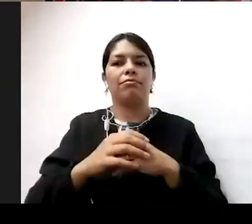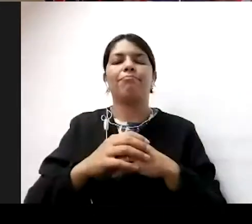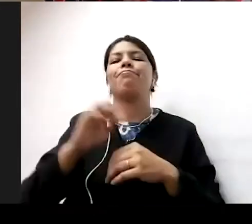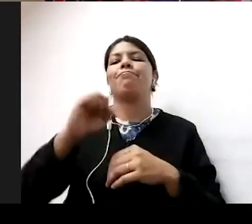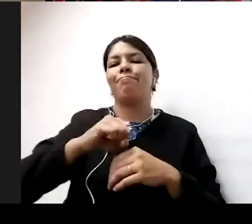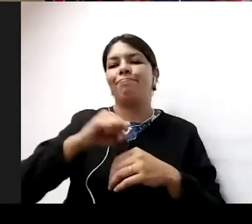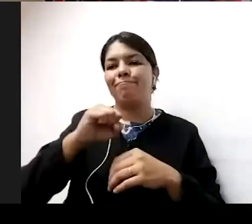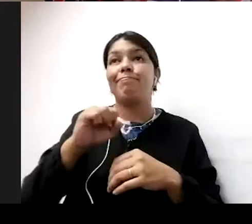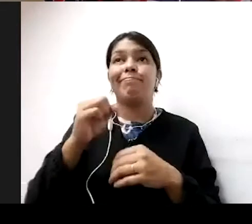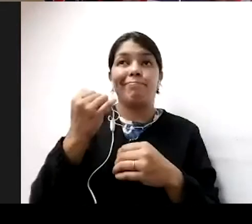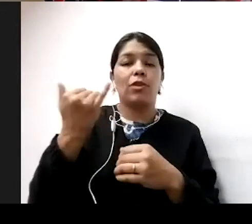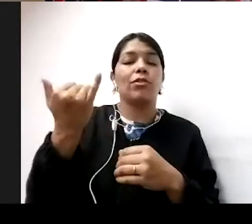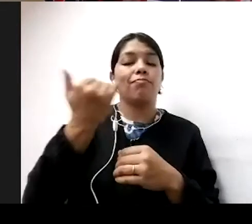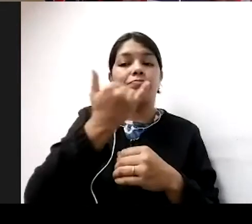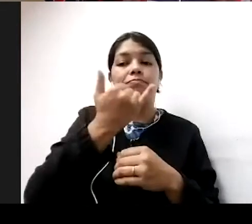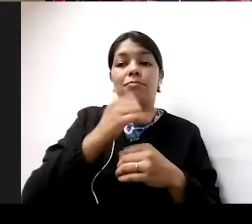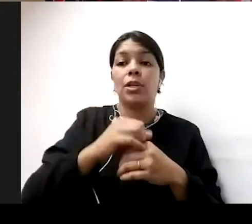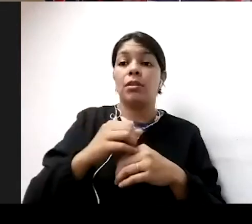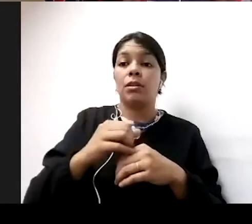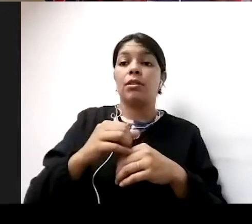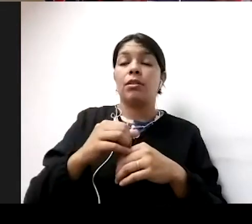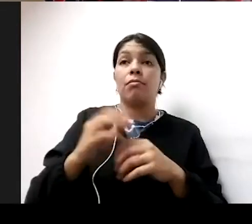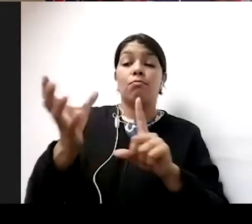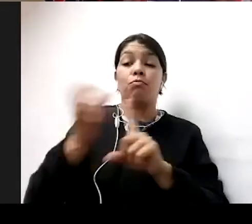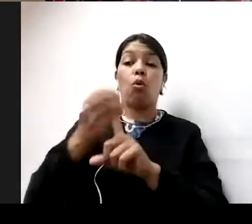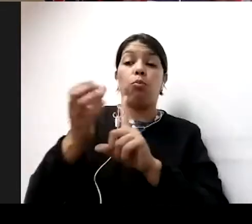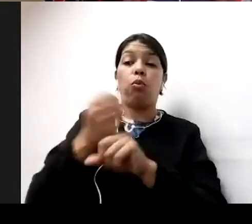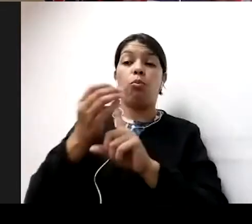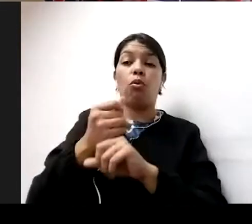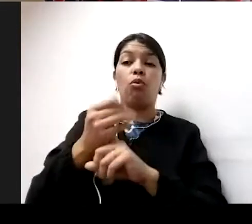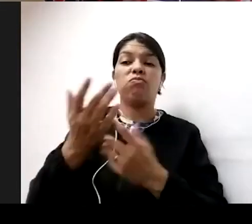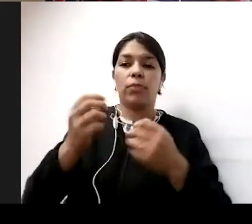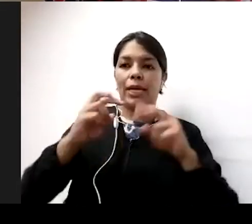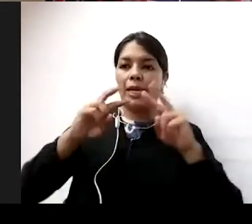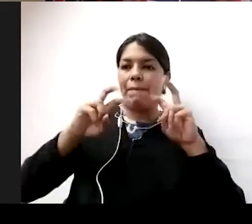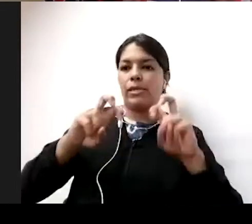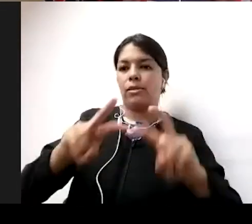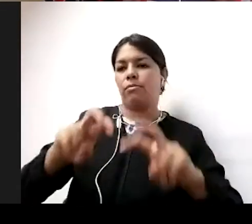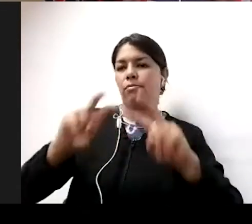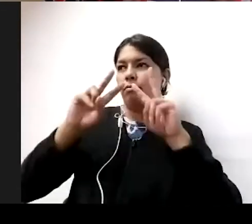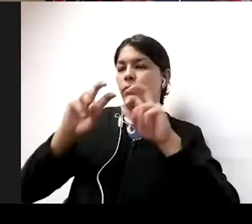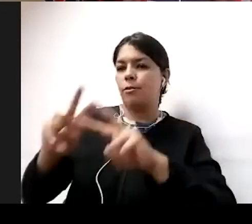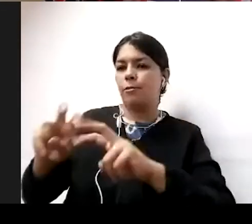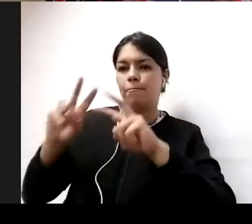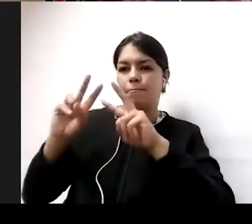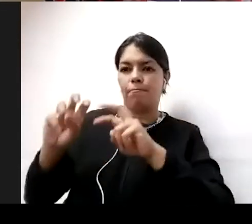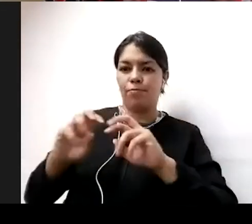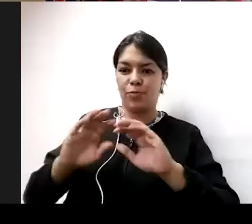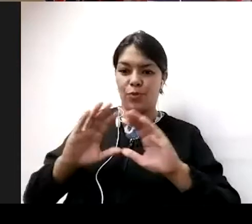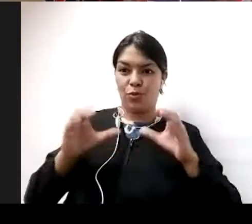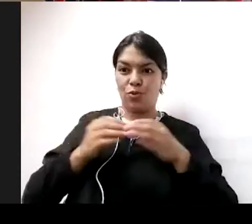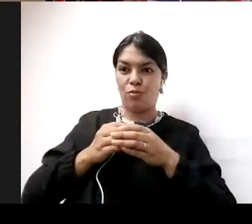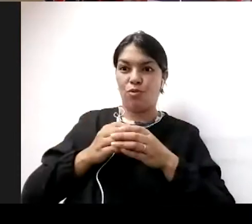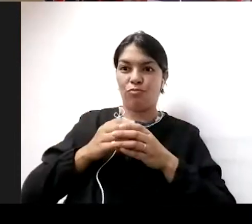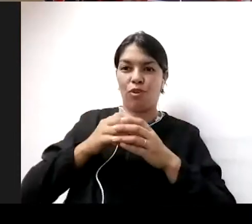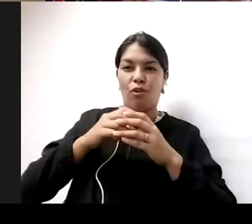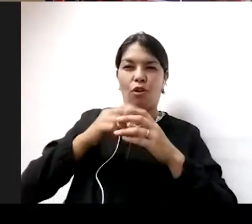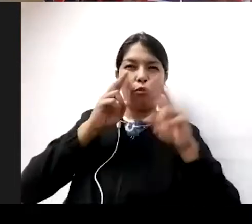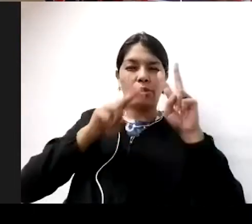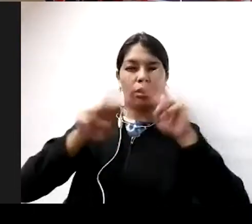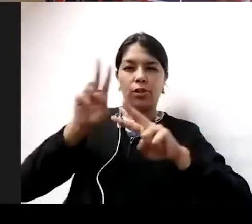lo siguen demostrando las investigaciones que se han tenido por el Observatorio de Drogas a nivel nacional, que viene